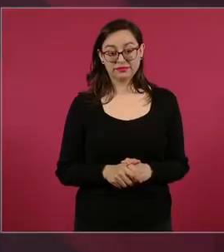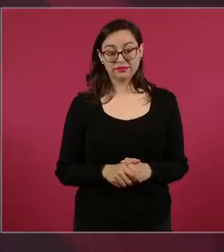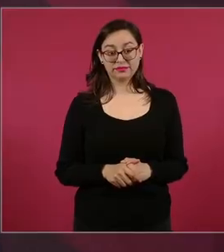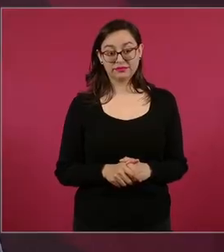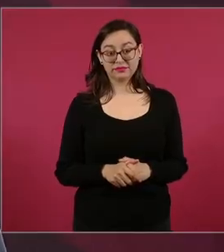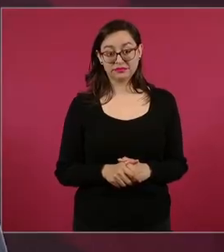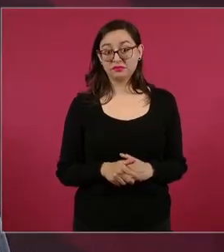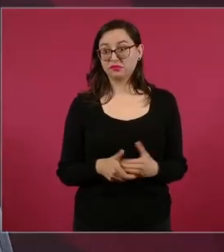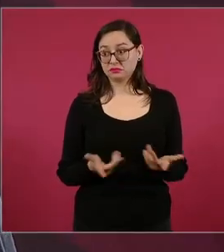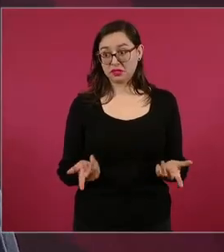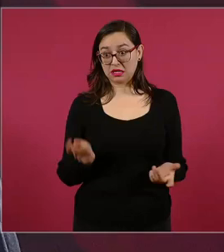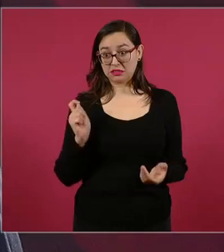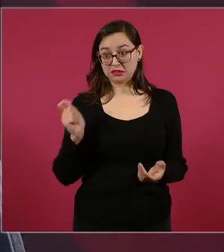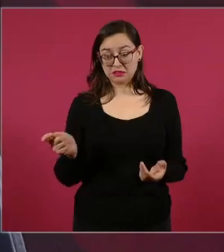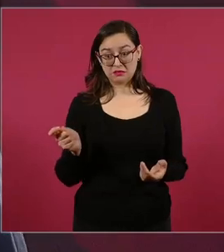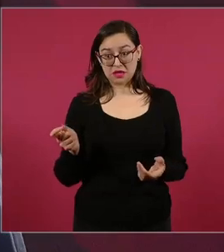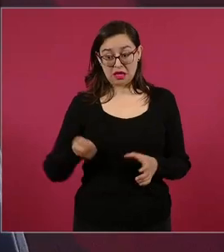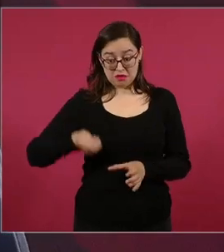culpable,